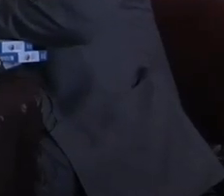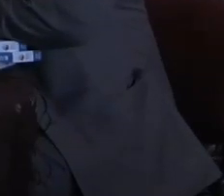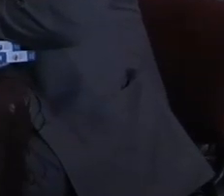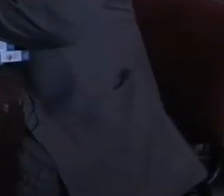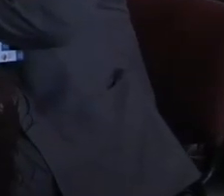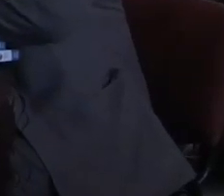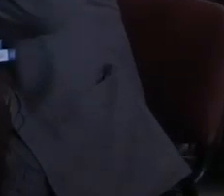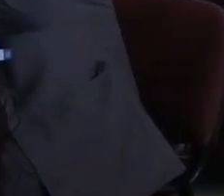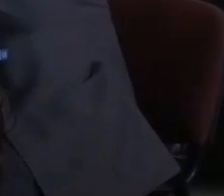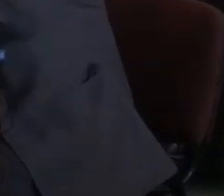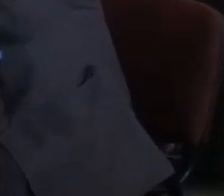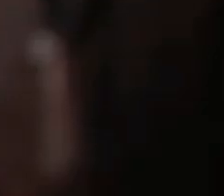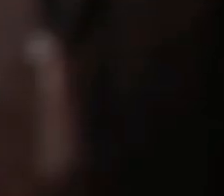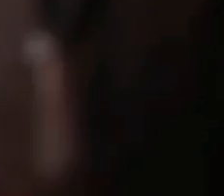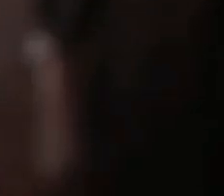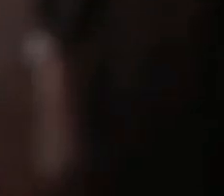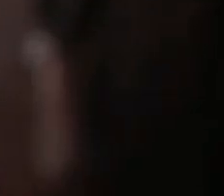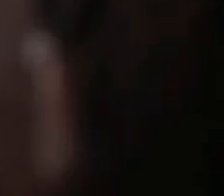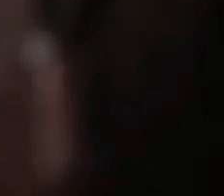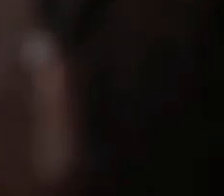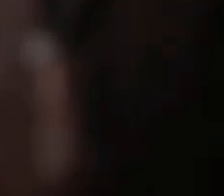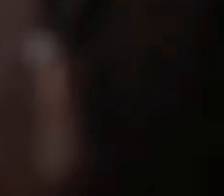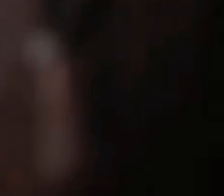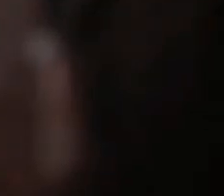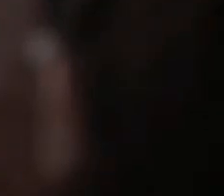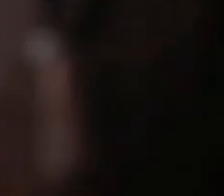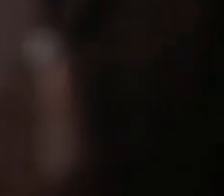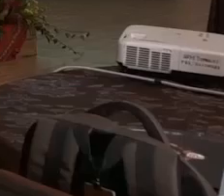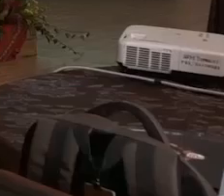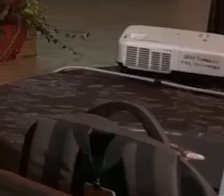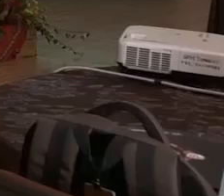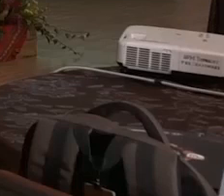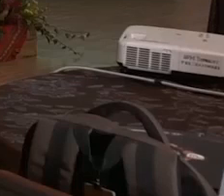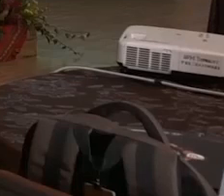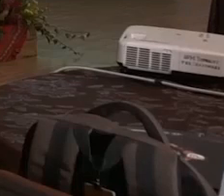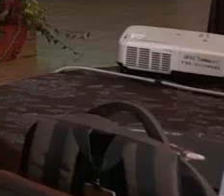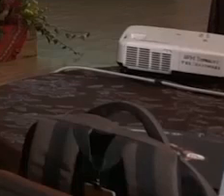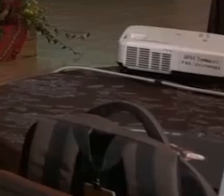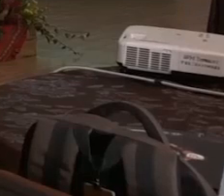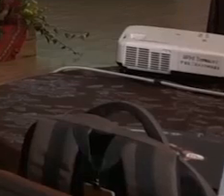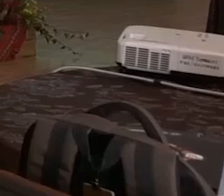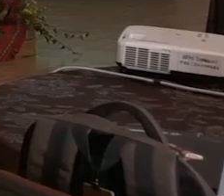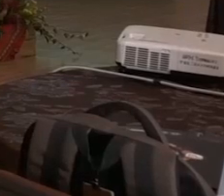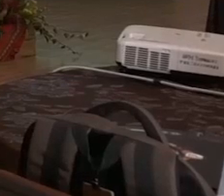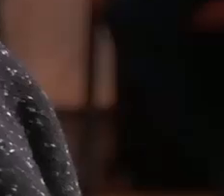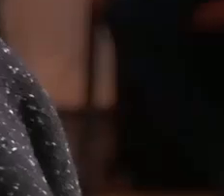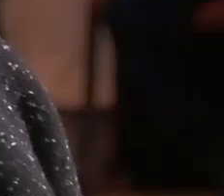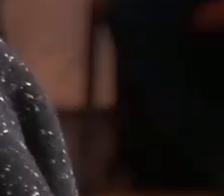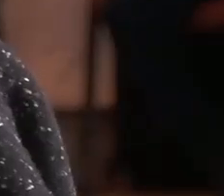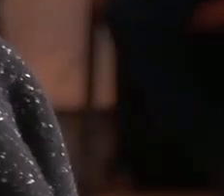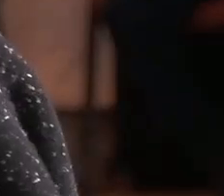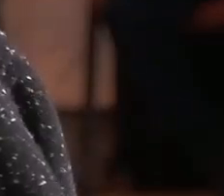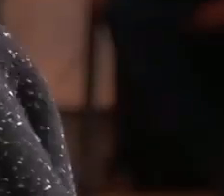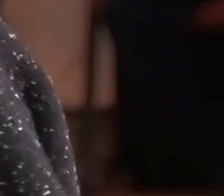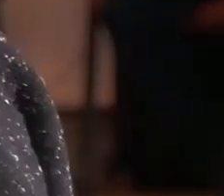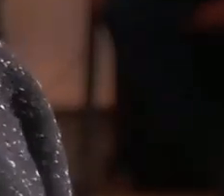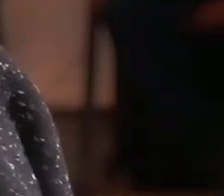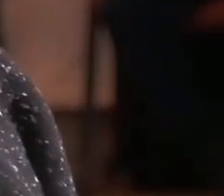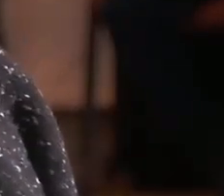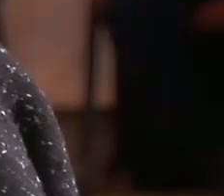evento, se reunieron y debatieron las problemáticas mencionadas como base para el encuentro propiamente de ministros de Educación.